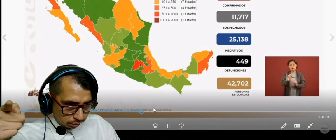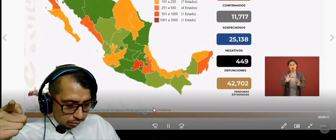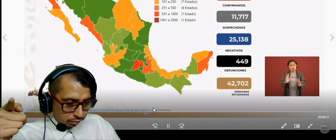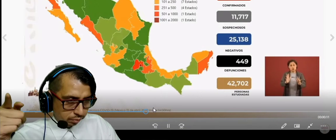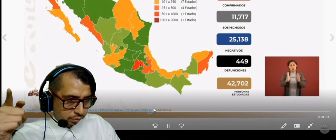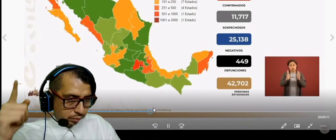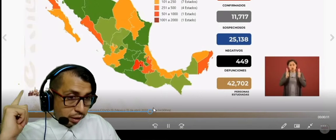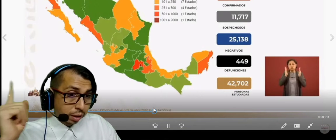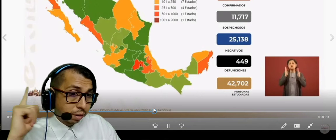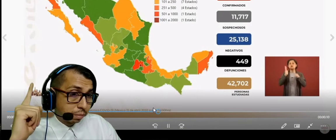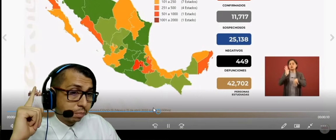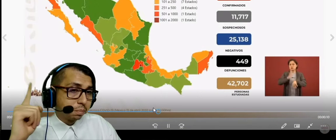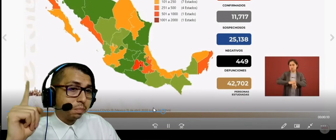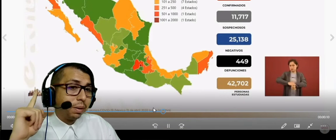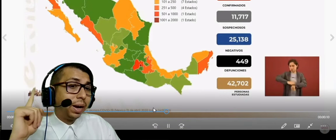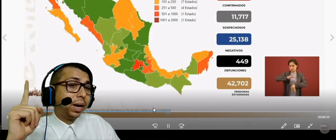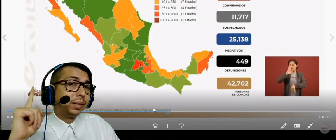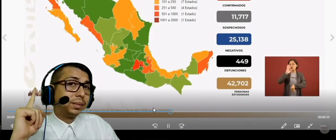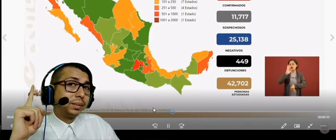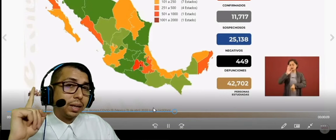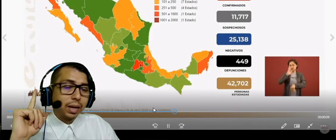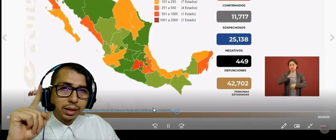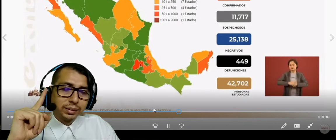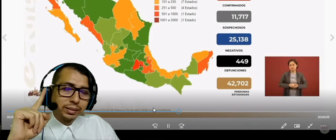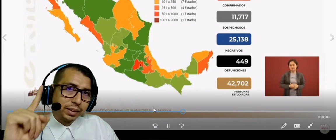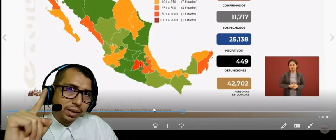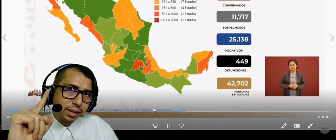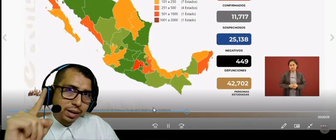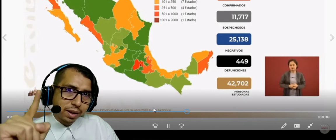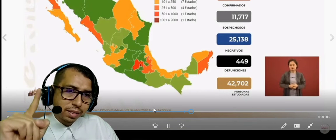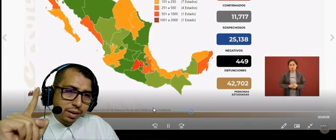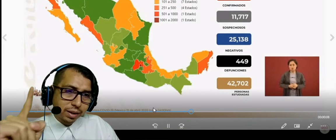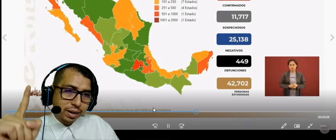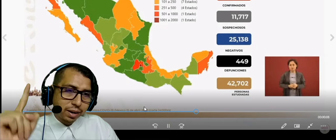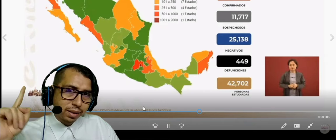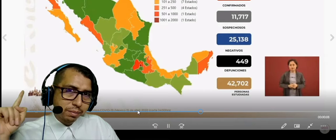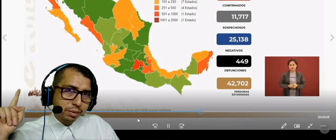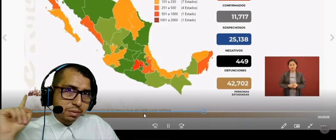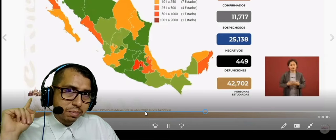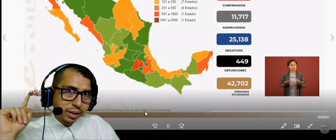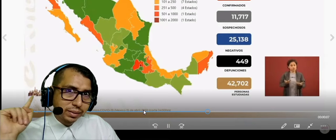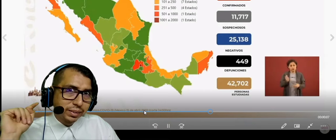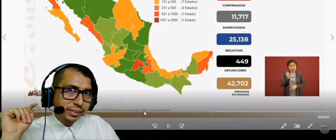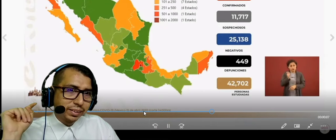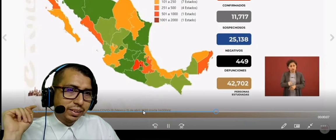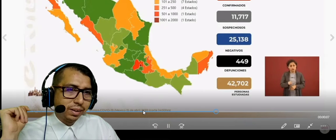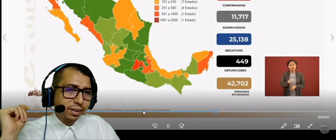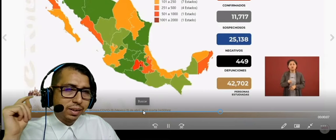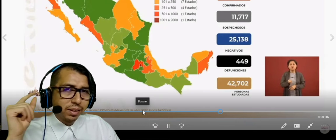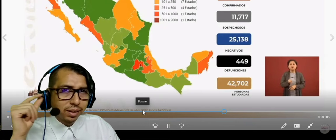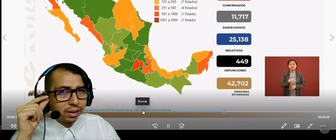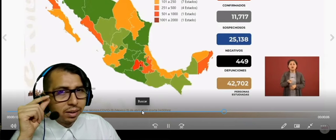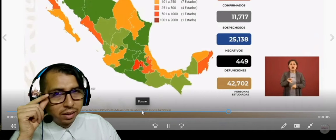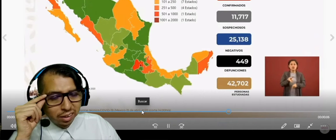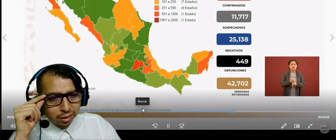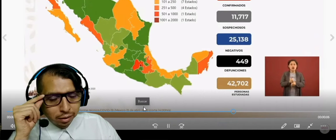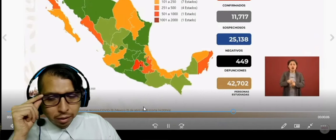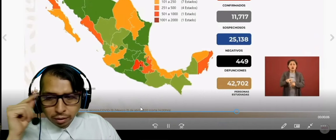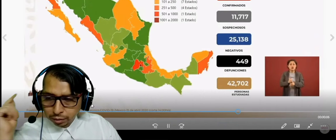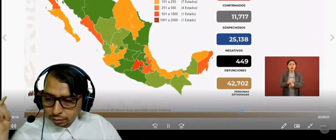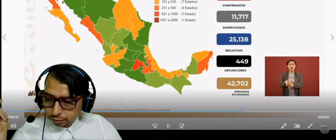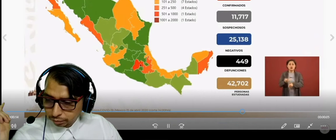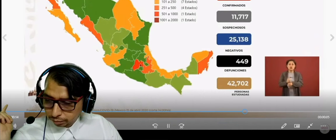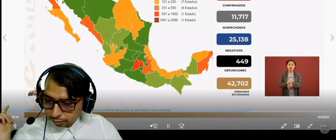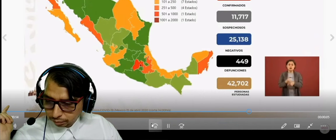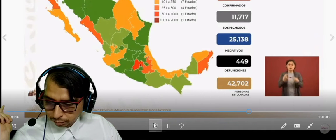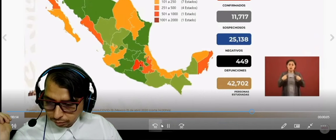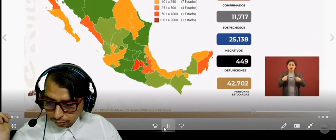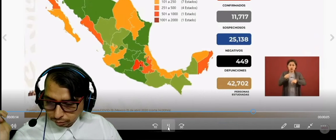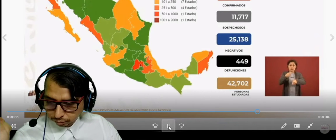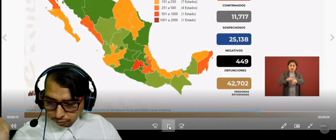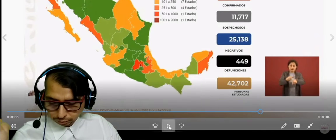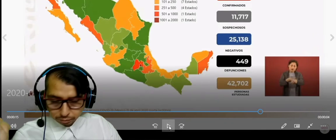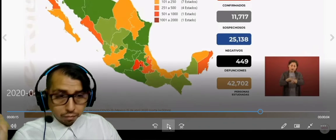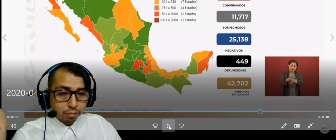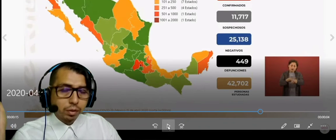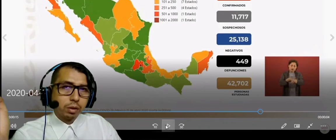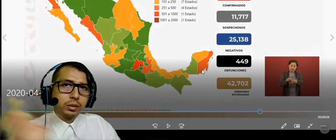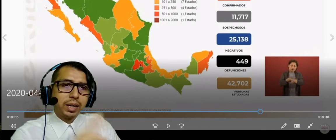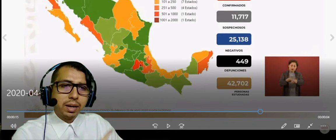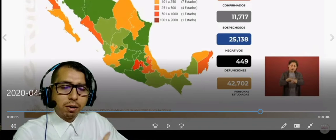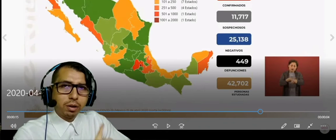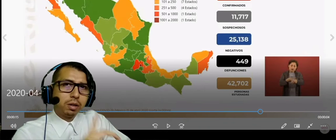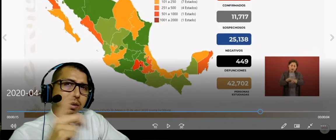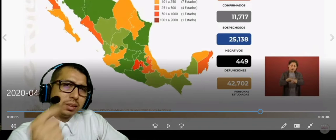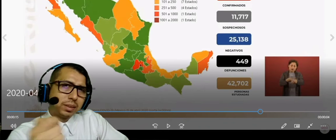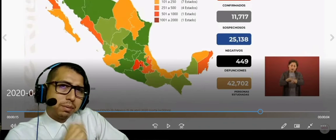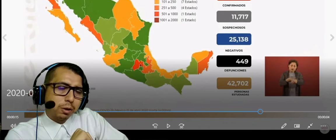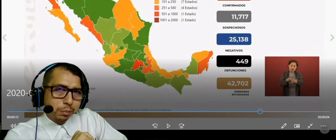acelerada. Cada vez de manera más acelerada. Esto quiere decir cada vez ocurren más casos por día.